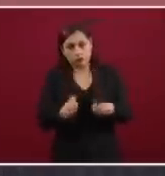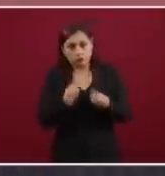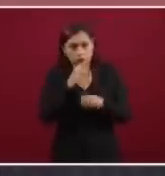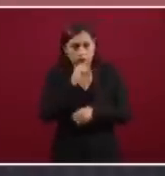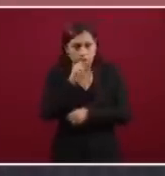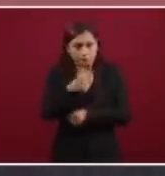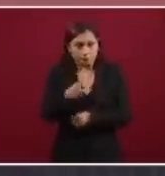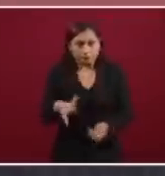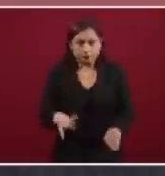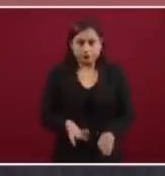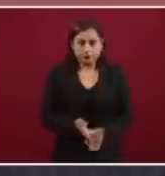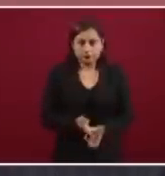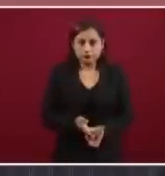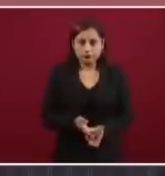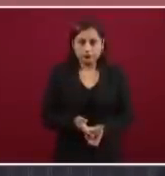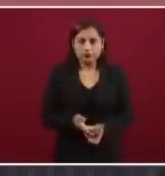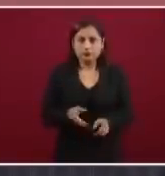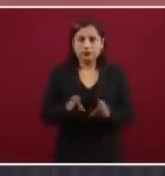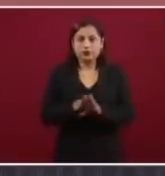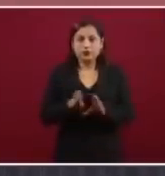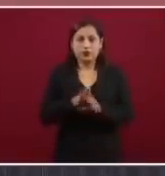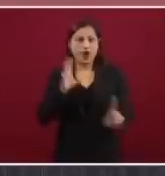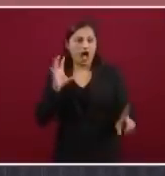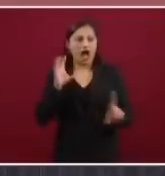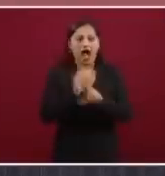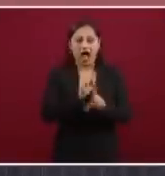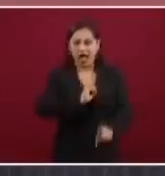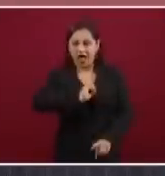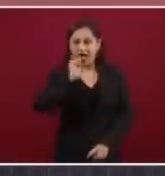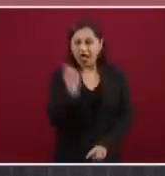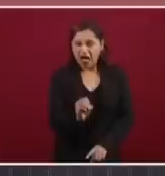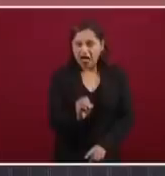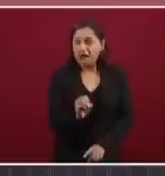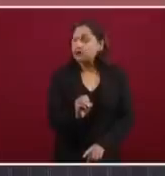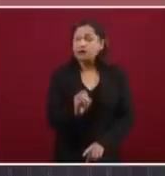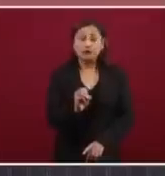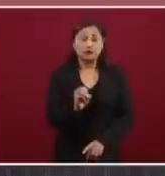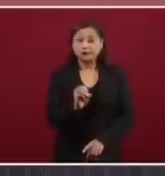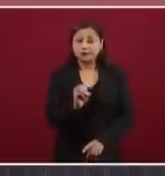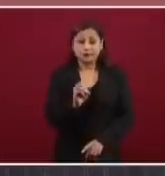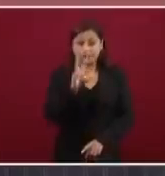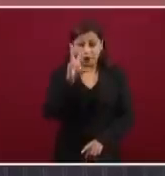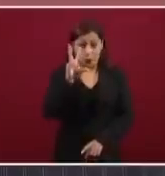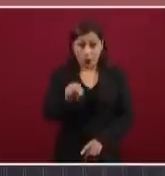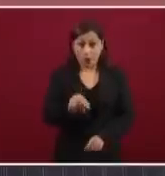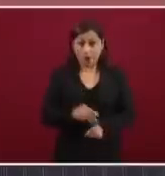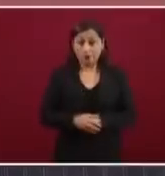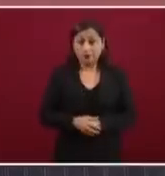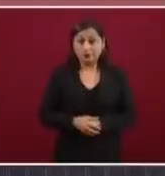No es con odios como debemos de actuar.